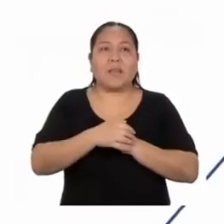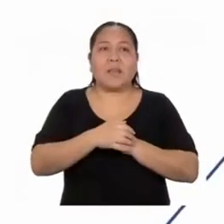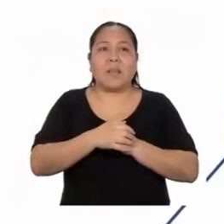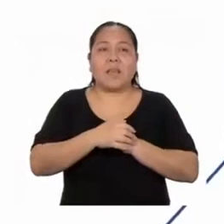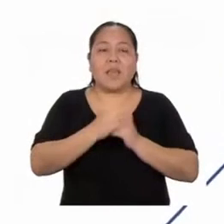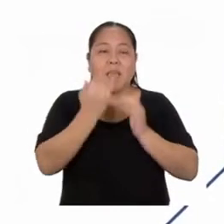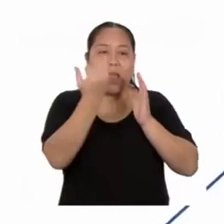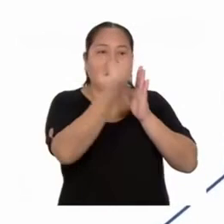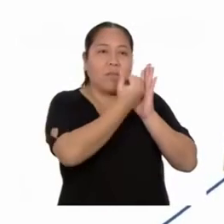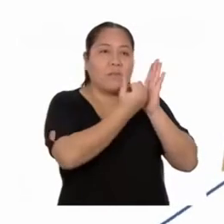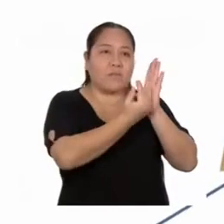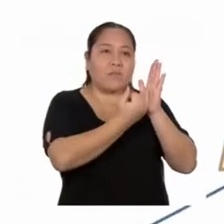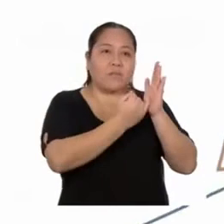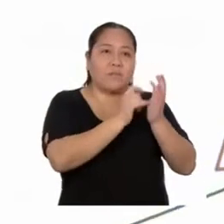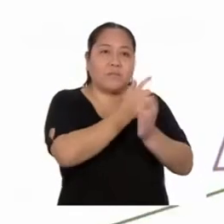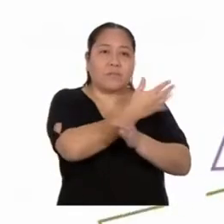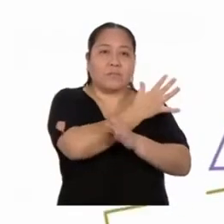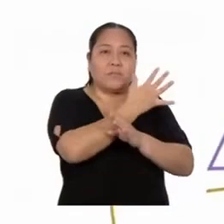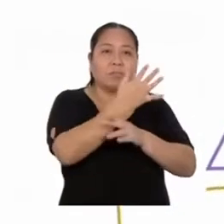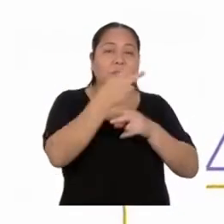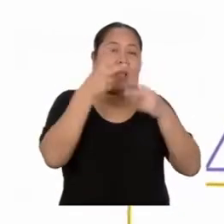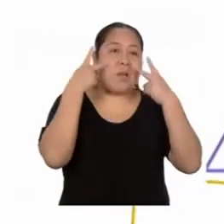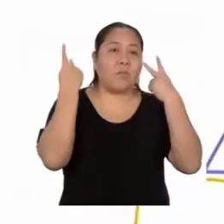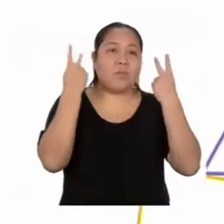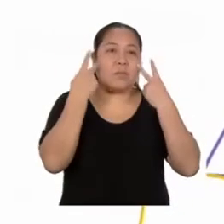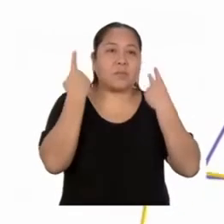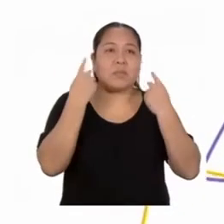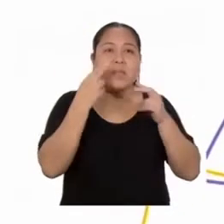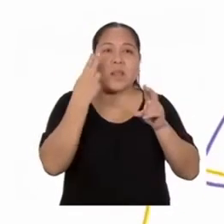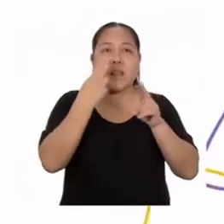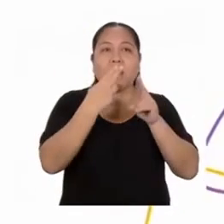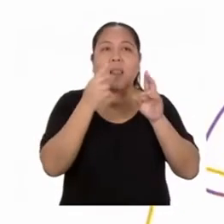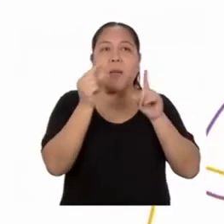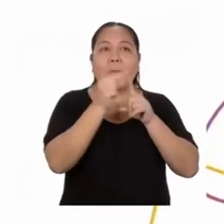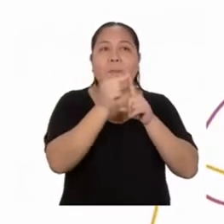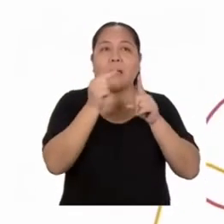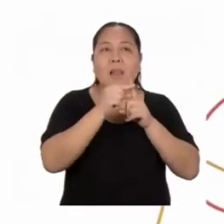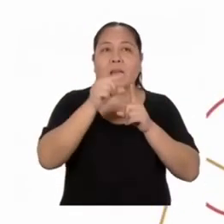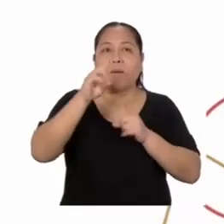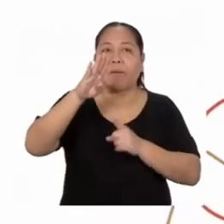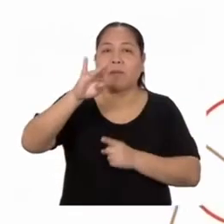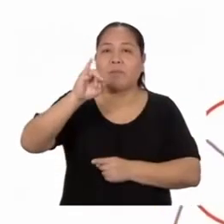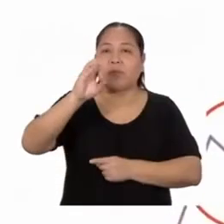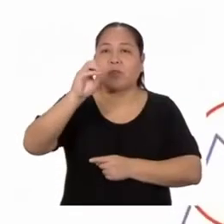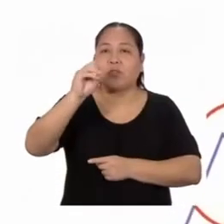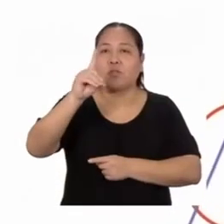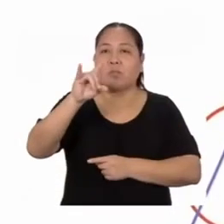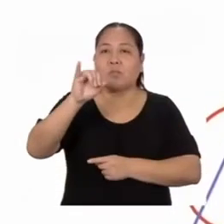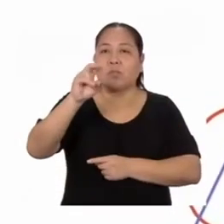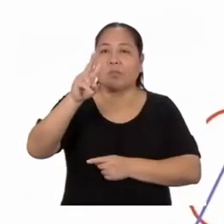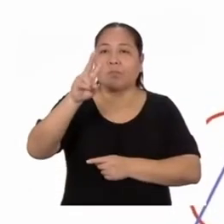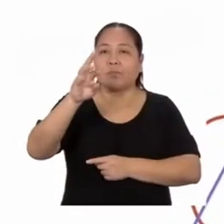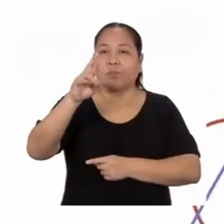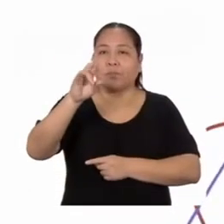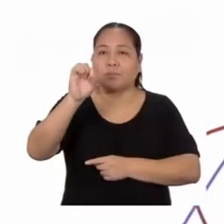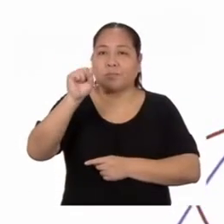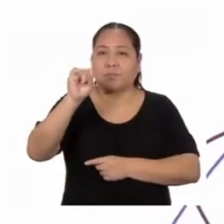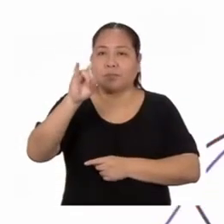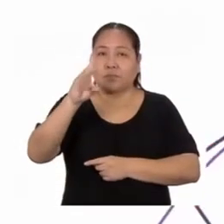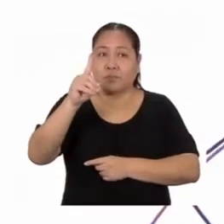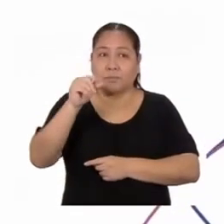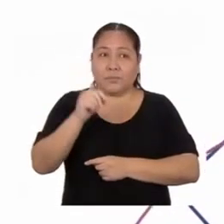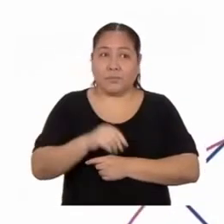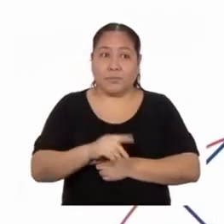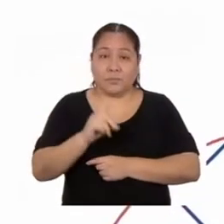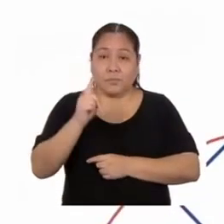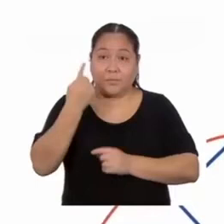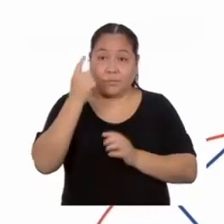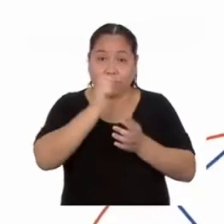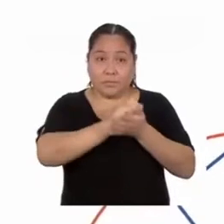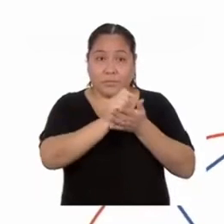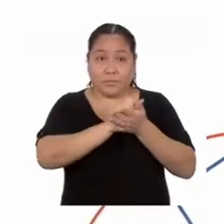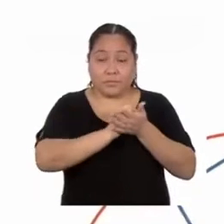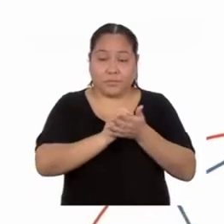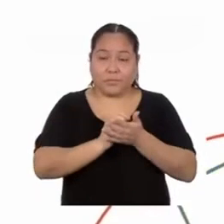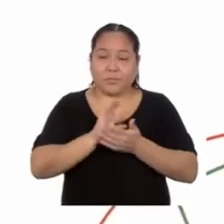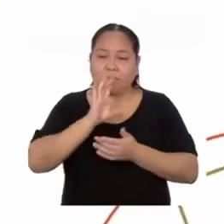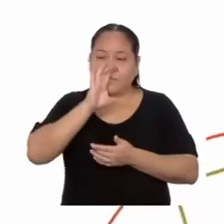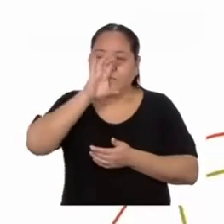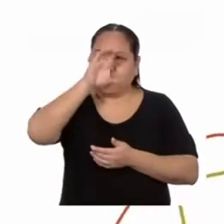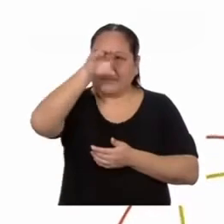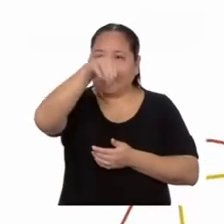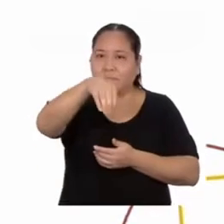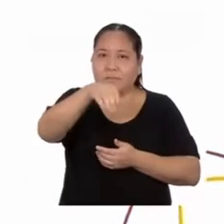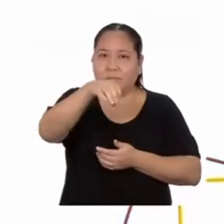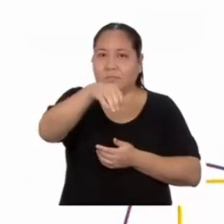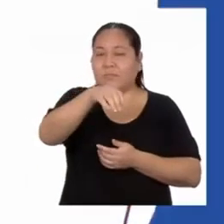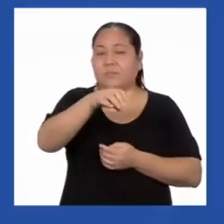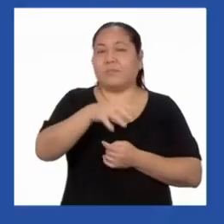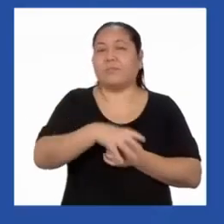palabra biodiversidad, que no recuerdo bien qué significa. Primero anotemos los datos que has mencionado. Hay un tucán y un mapa